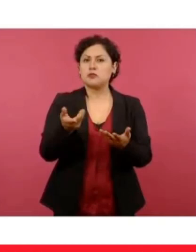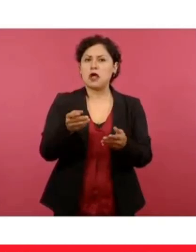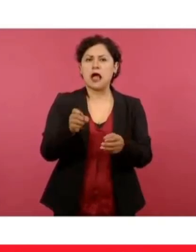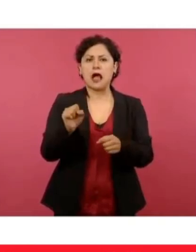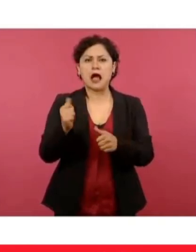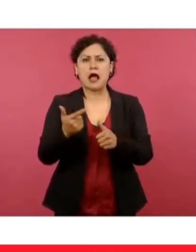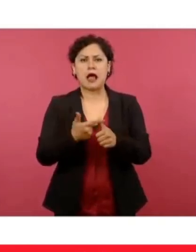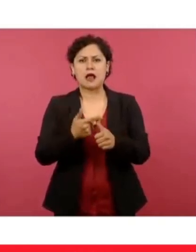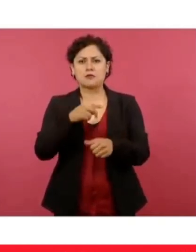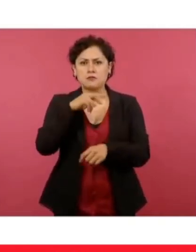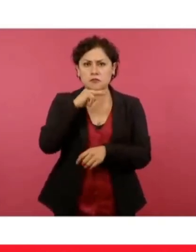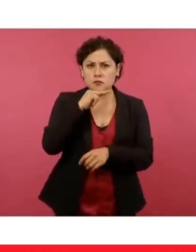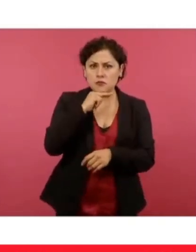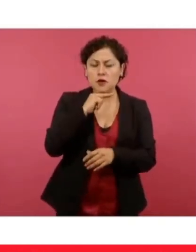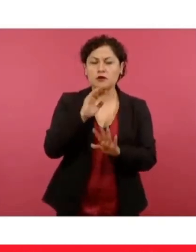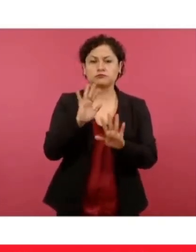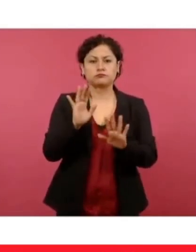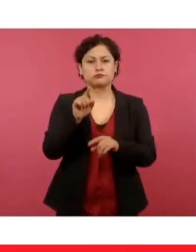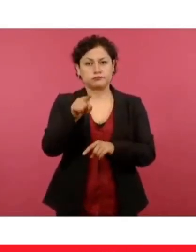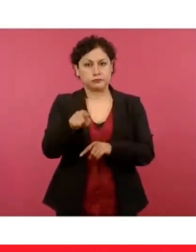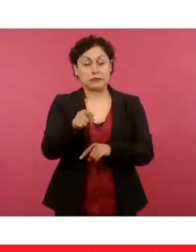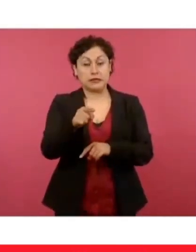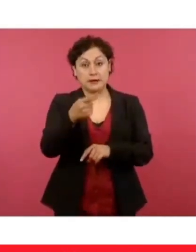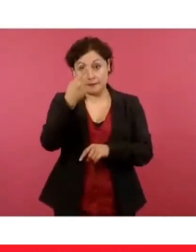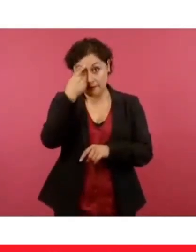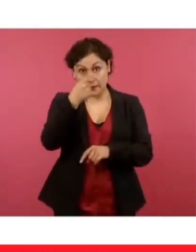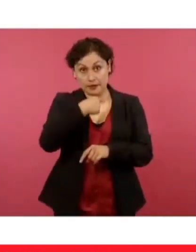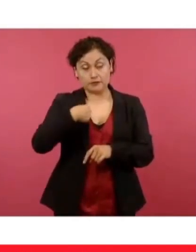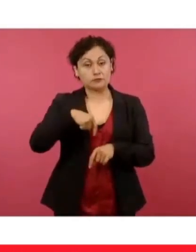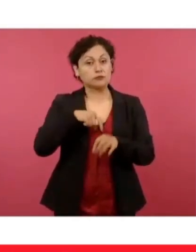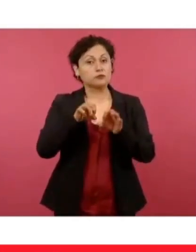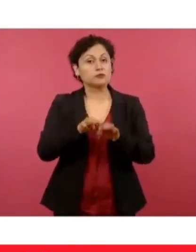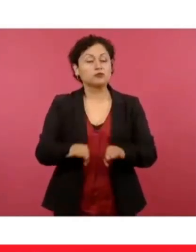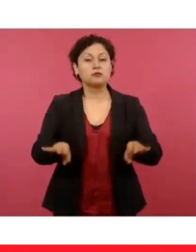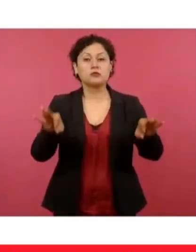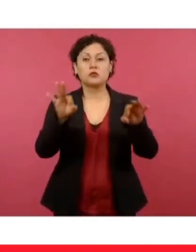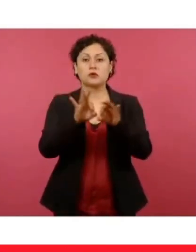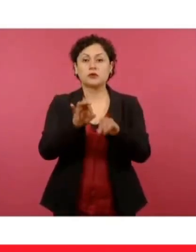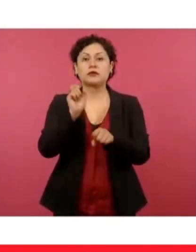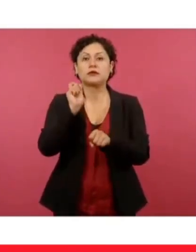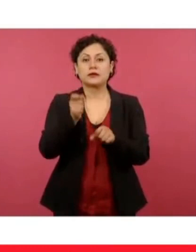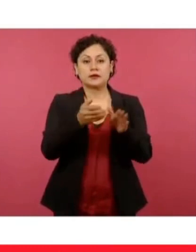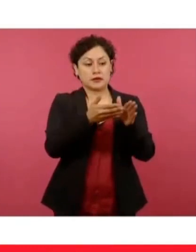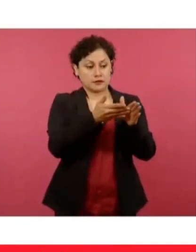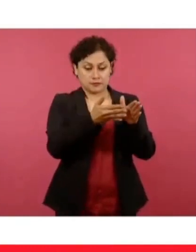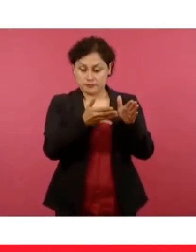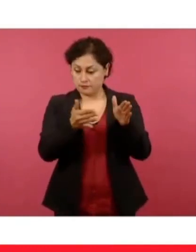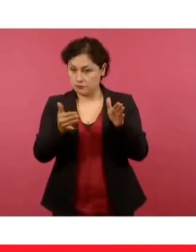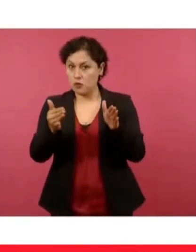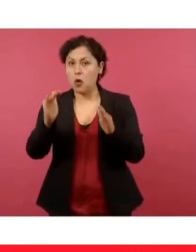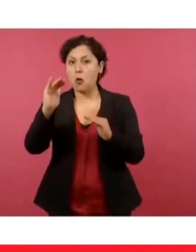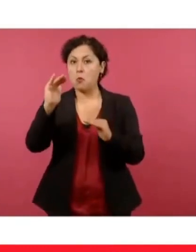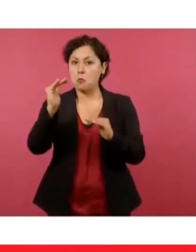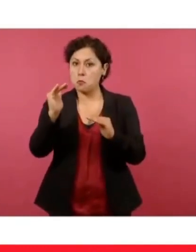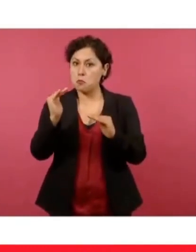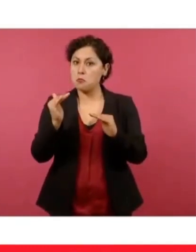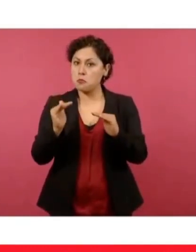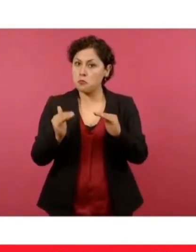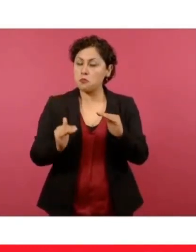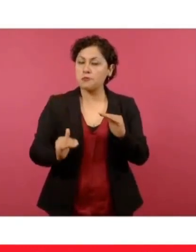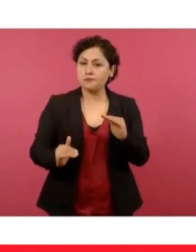importante para nosotros ver cómo claramente hemos venido a la baja en la ocurrencia de este